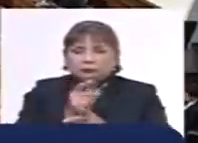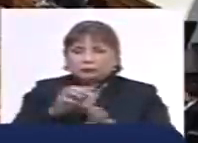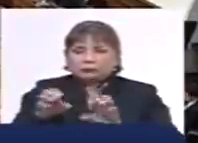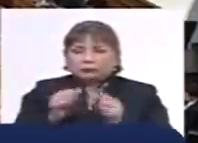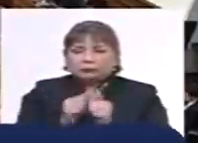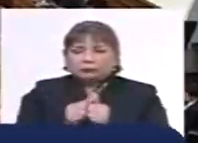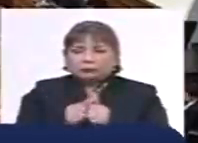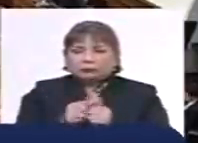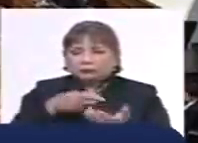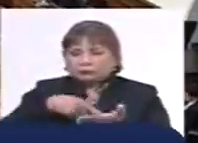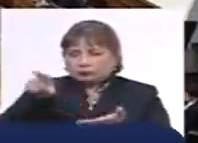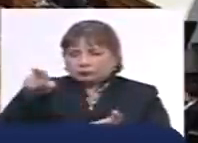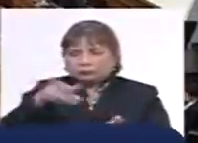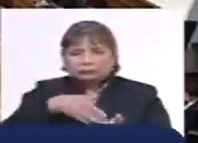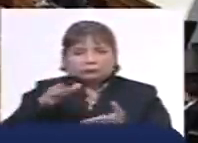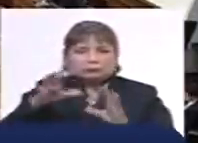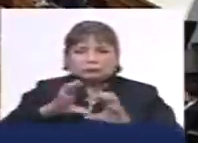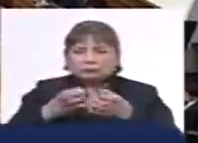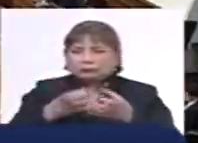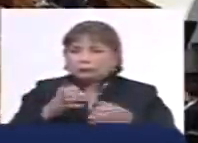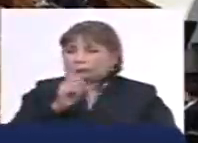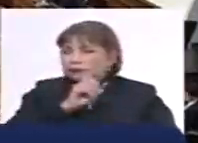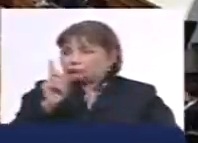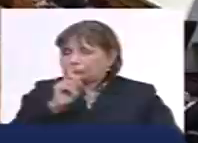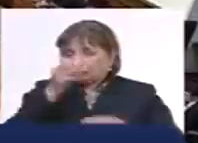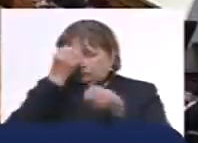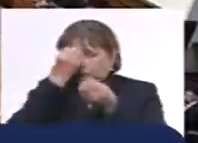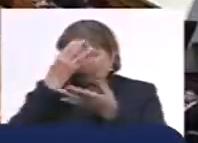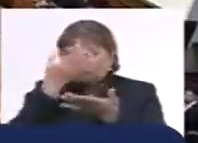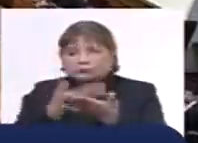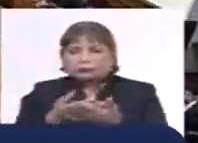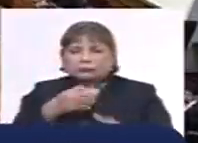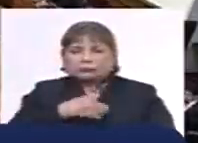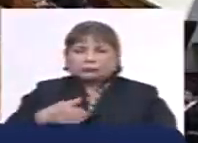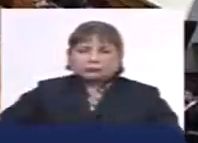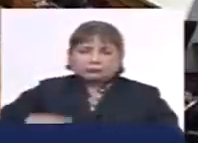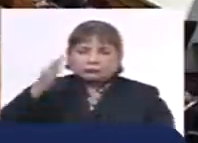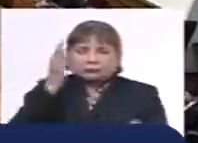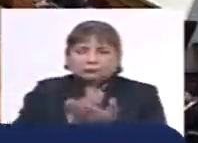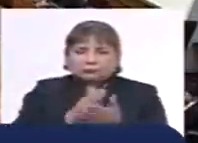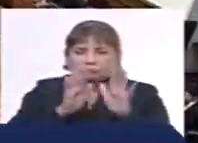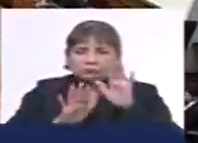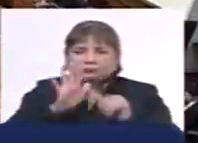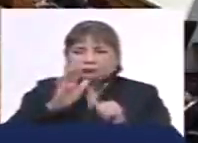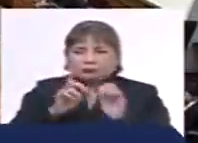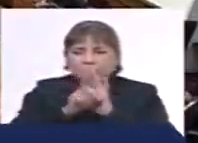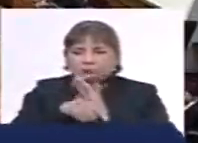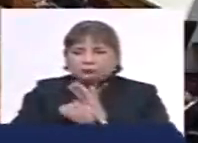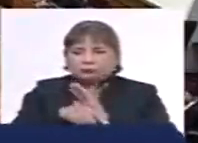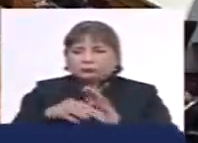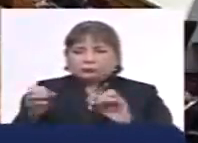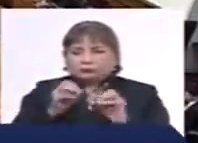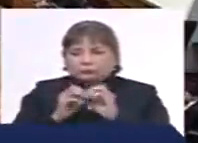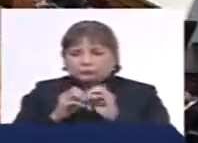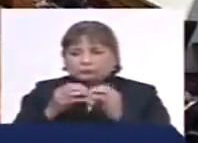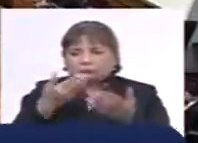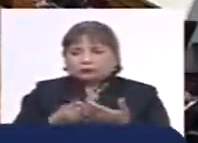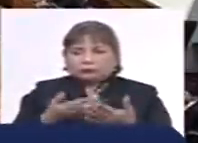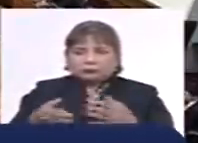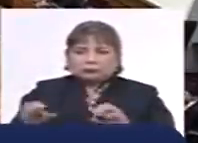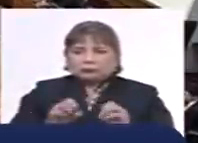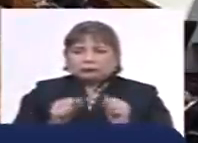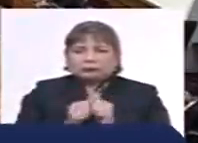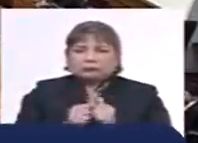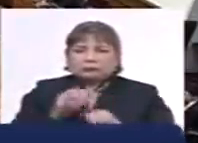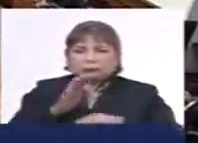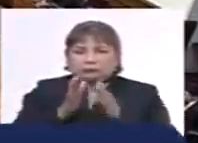el presidente ordena su salida de la sala. Si no obedece, el presidente suspende la sesión por 15 minutos. Reabierta esta, el presidente reitera